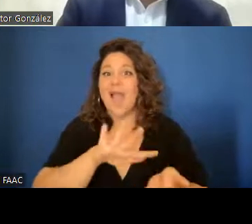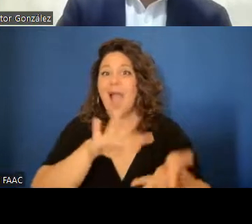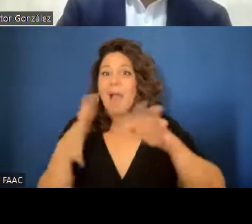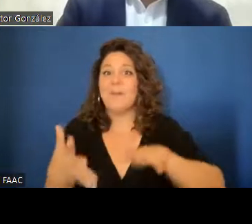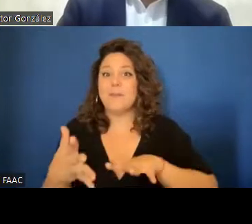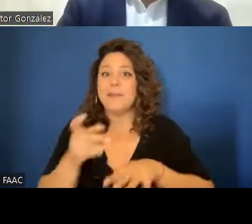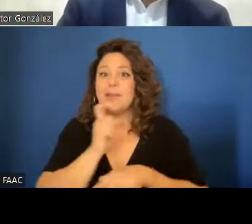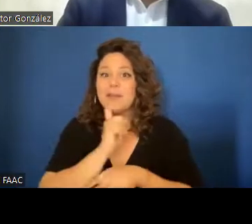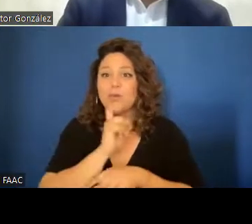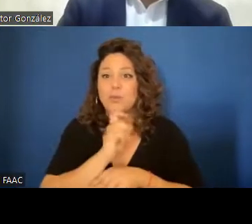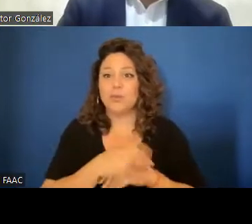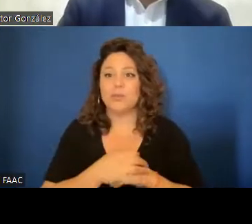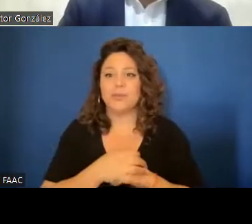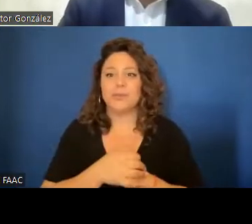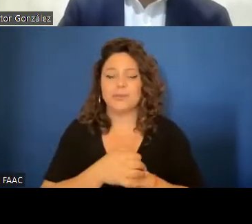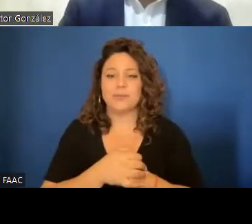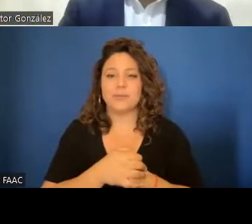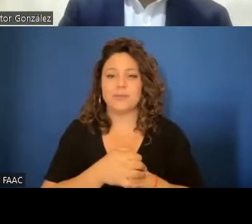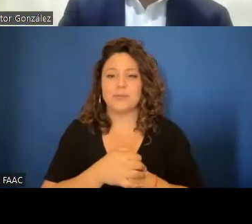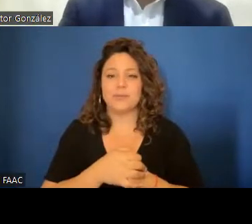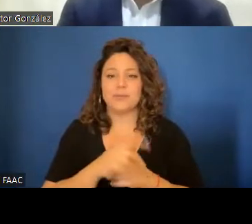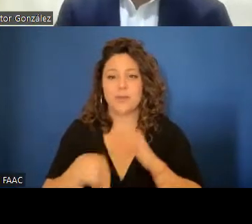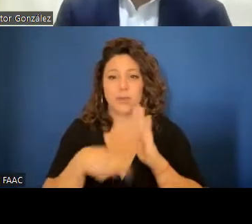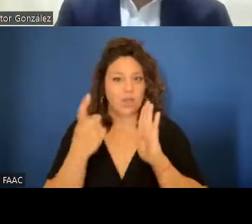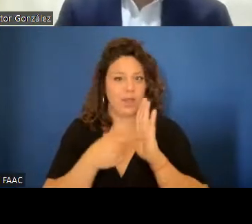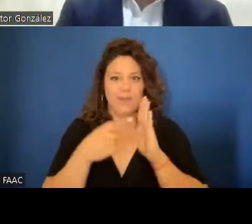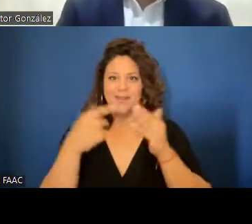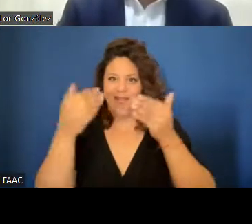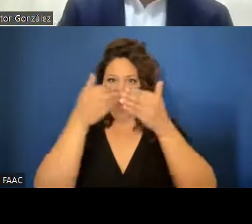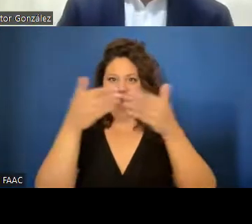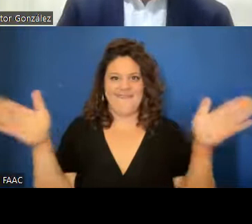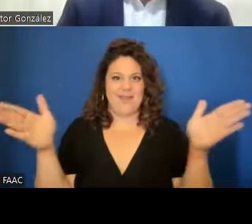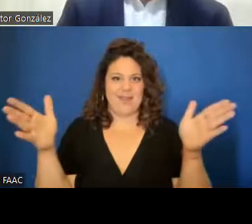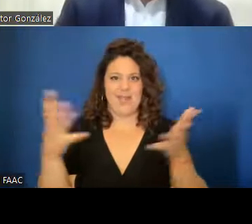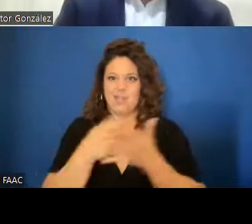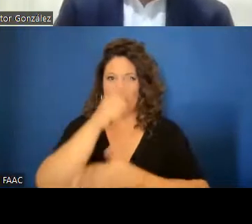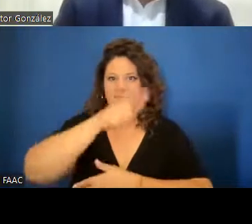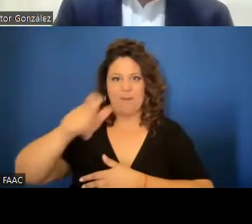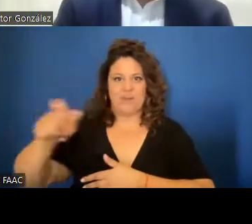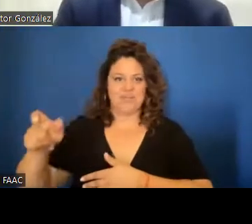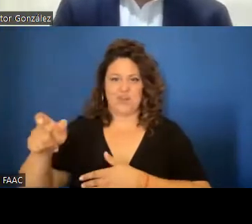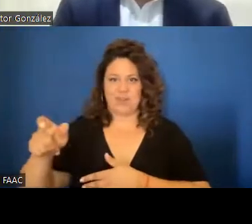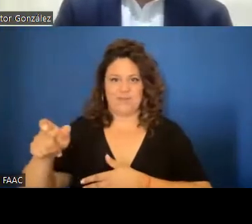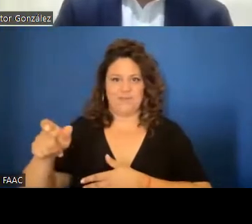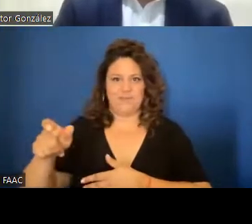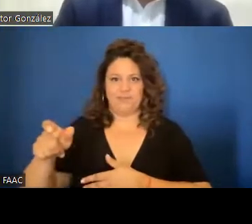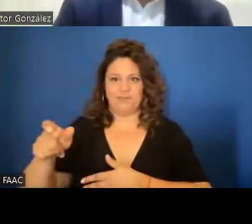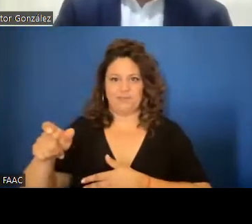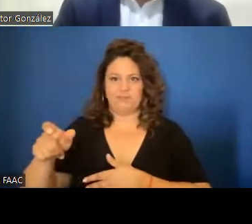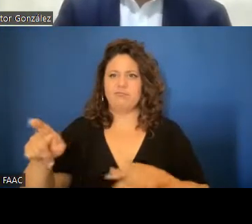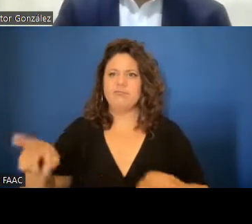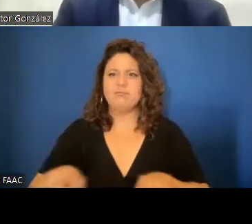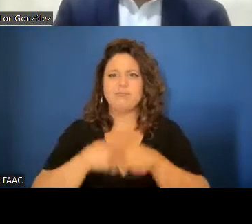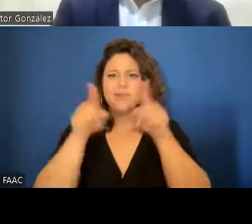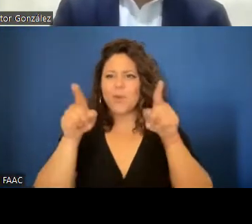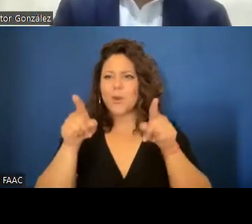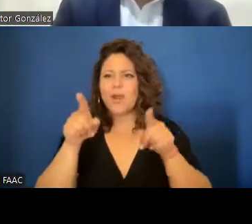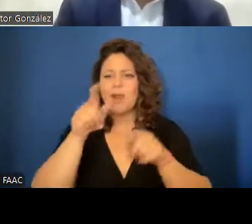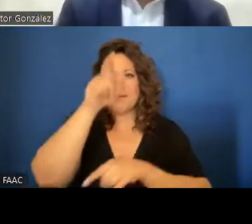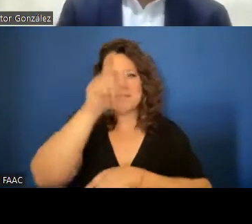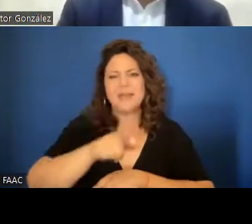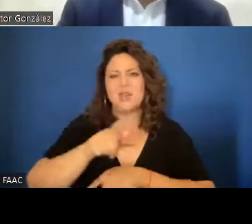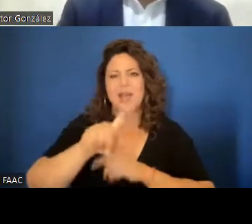diciendo directamente que solamente se pueden presentar hombres, puedo puedo exigir una serie de requisitos, por ejemplo, una